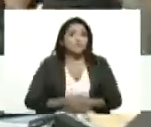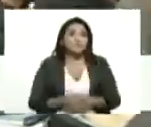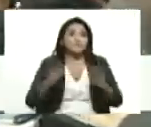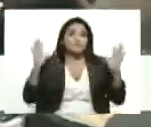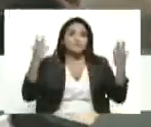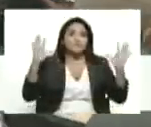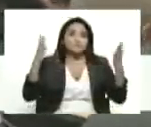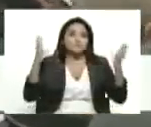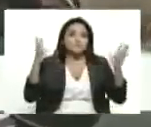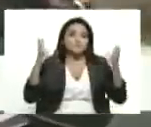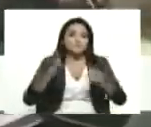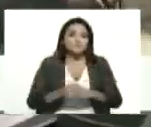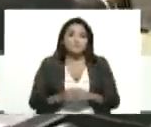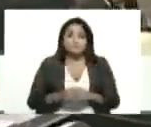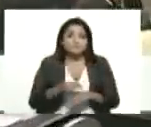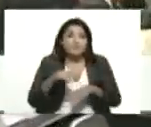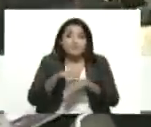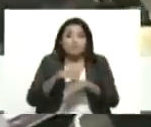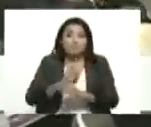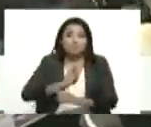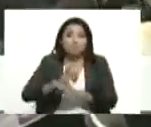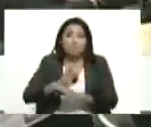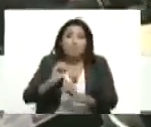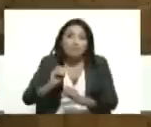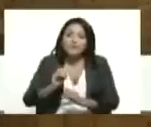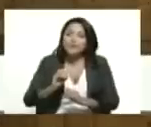No va a haber perdón para eso.